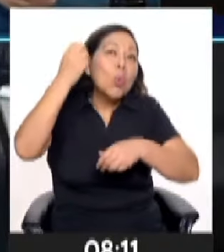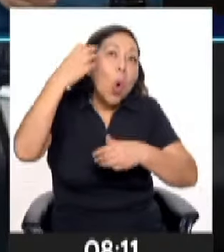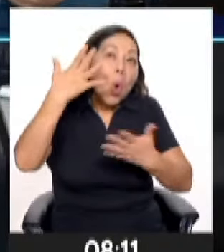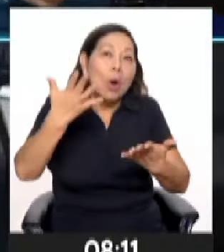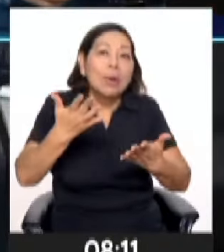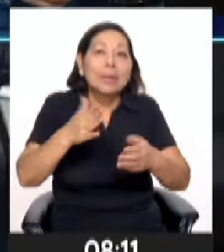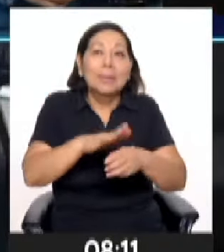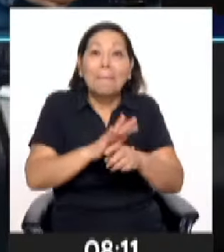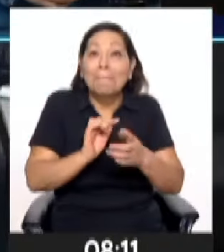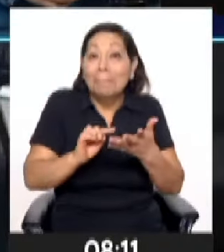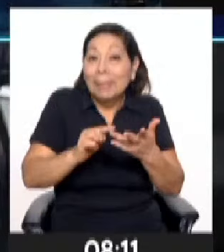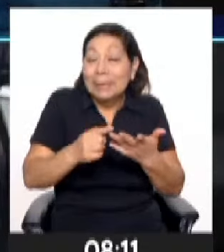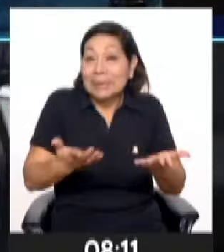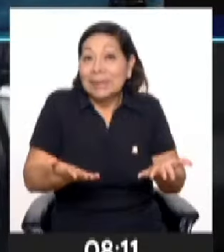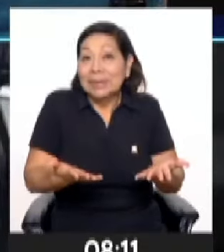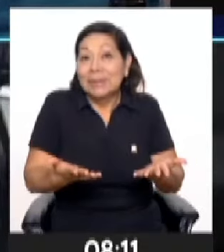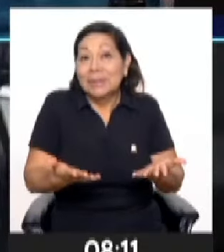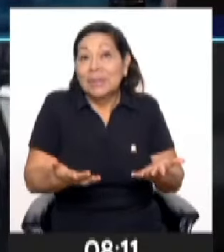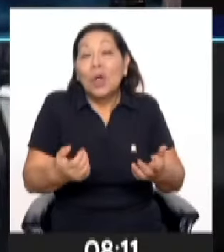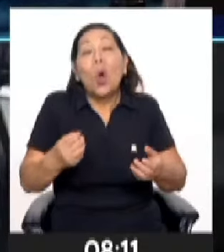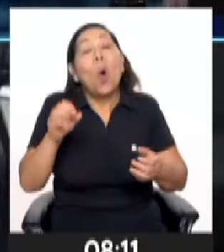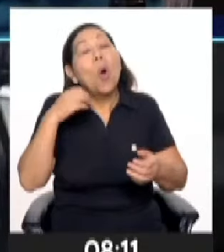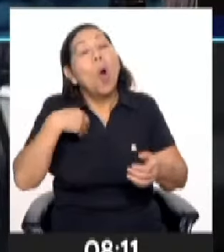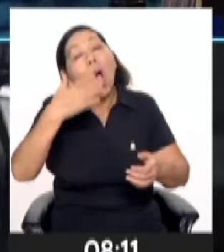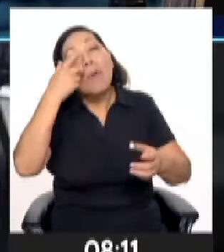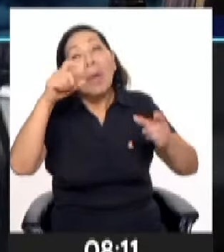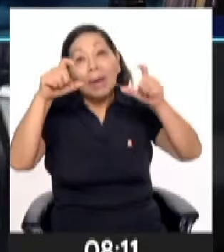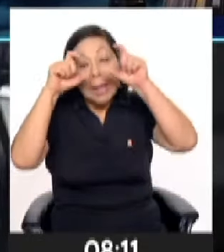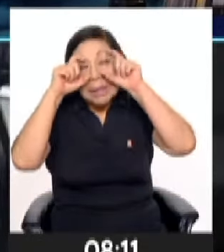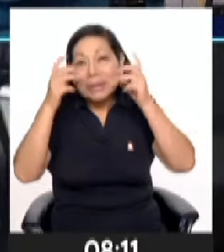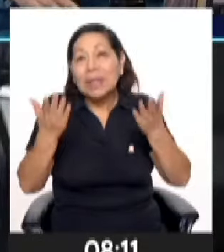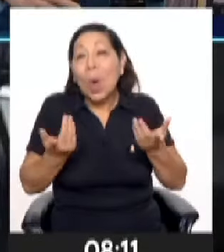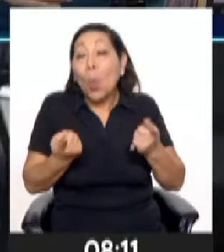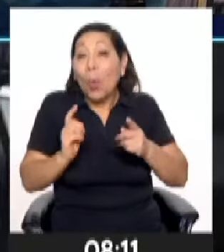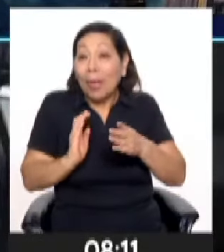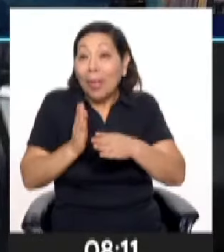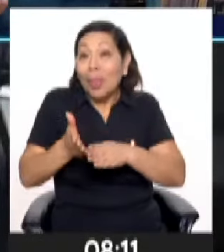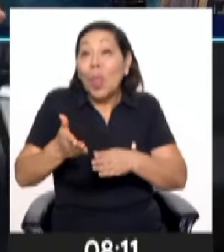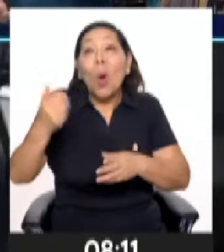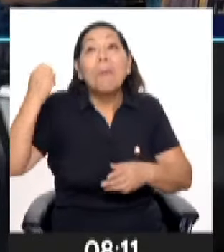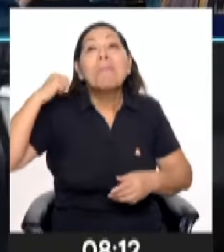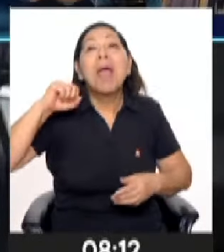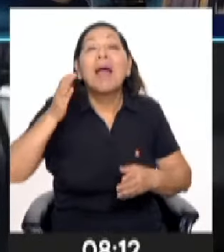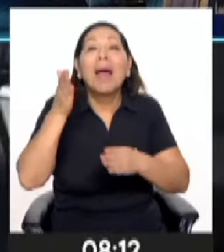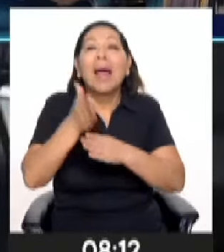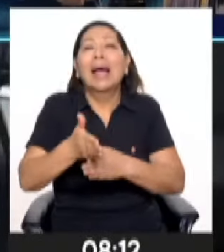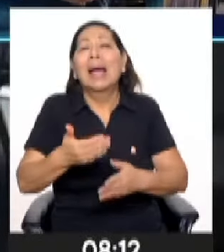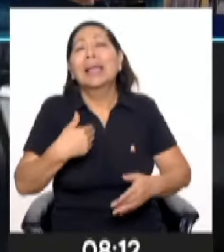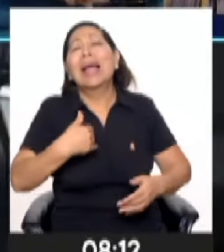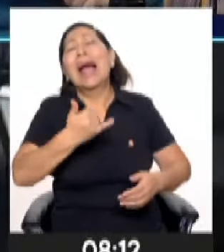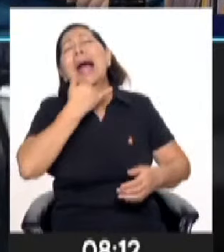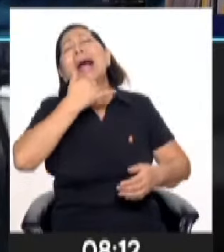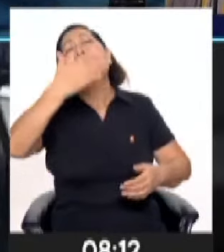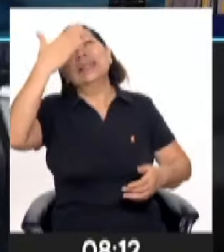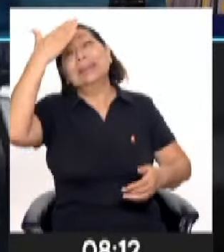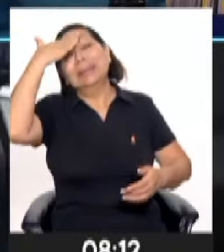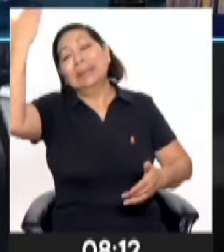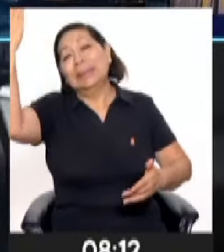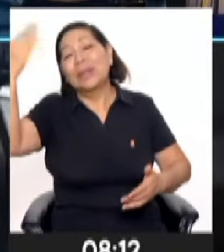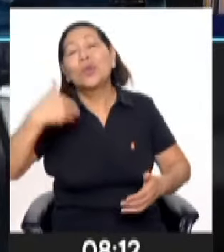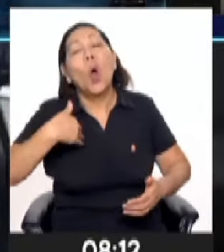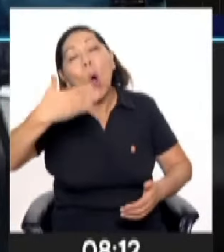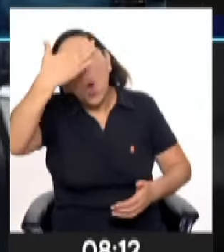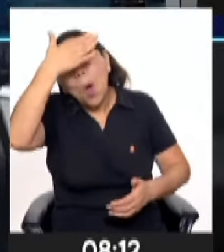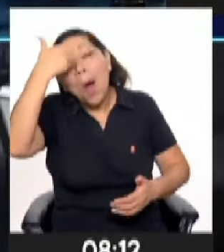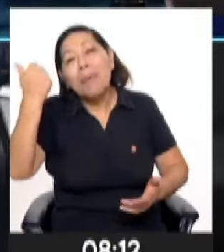del repelente, ¿no? Me olvidé de los lentes de sol. Y cuando llego a la ciudad de destino, me doy cuenta que, uy,